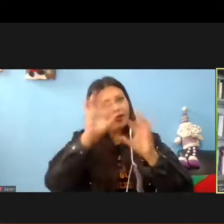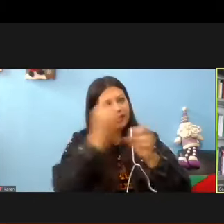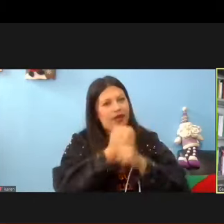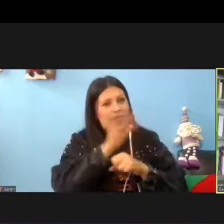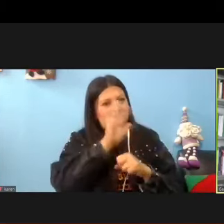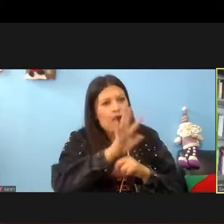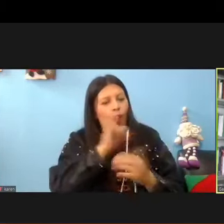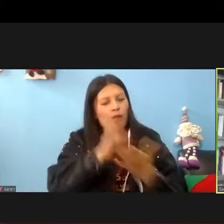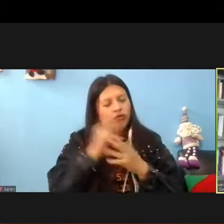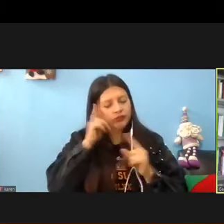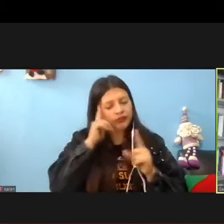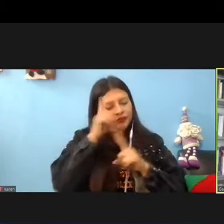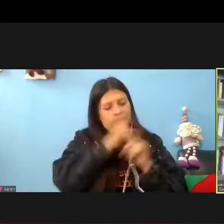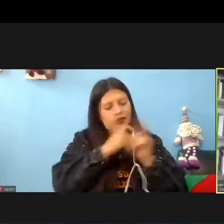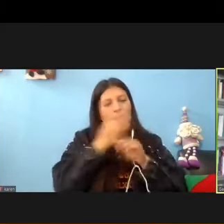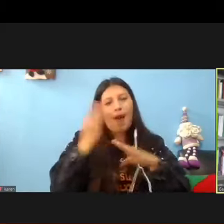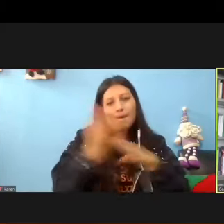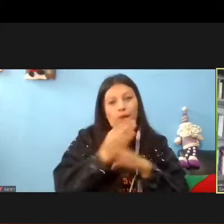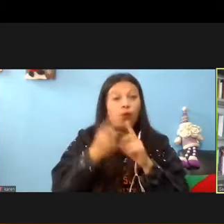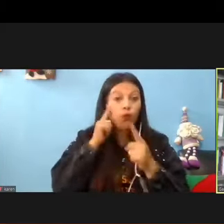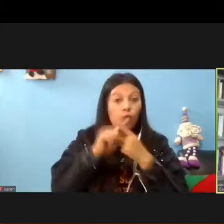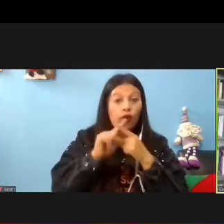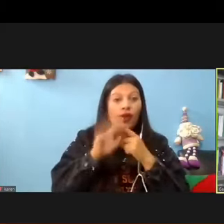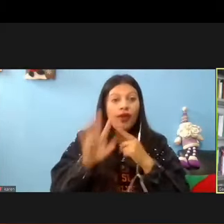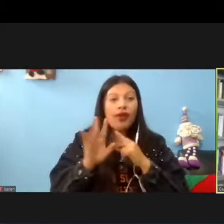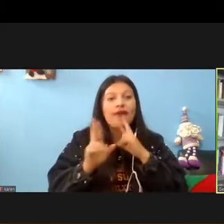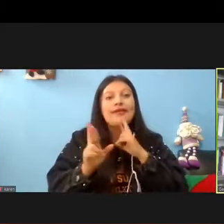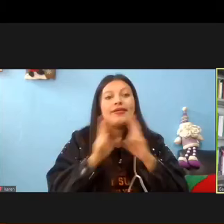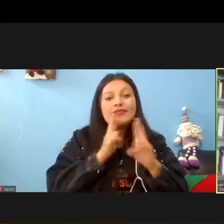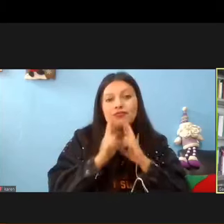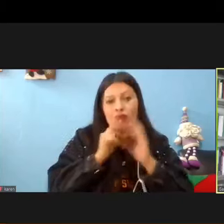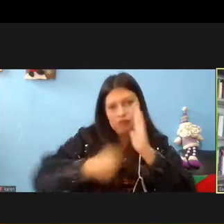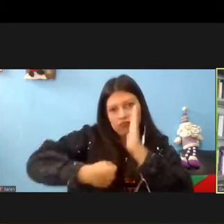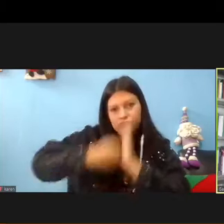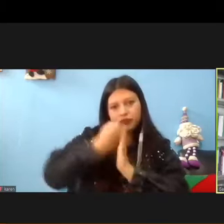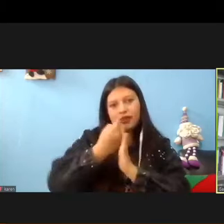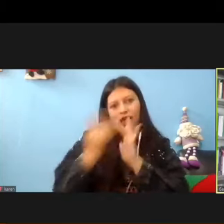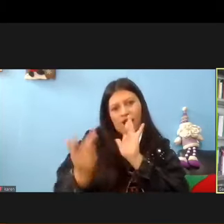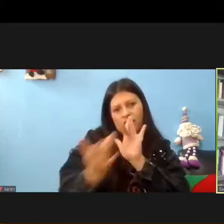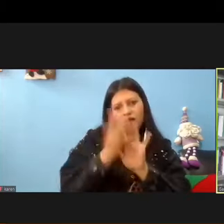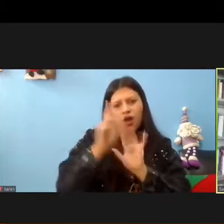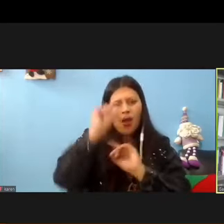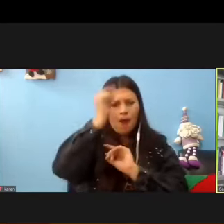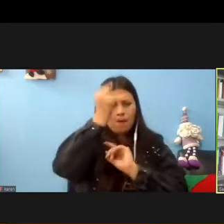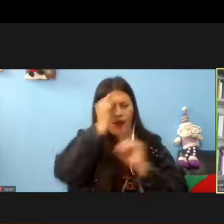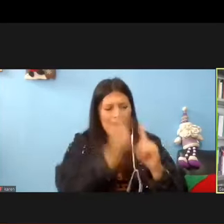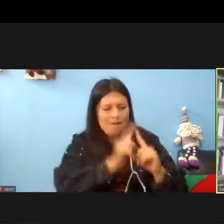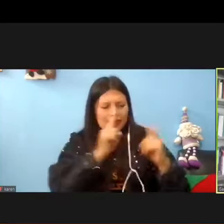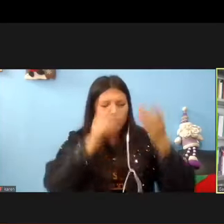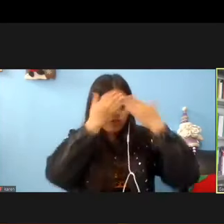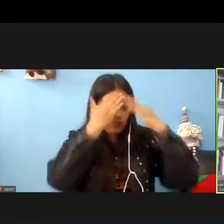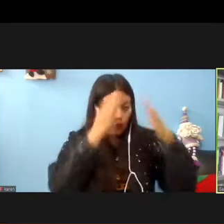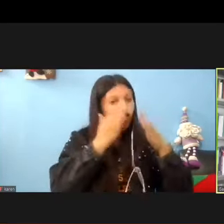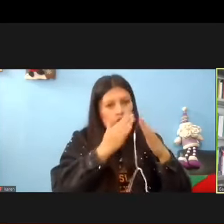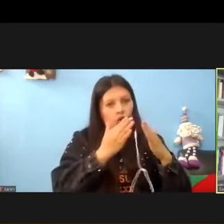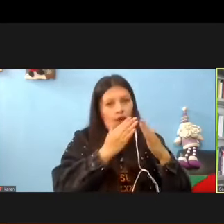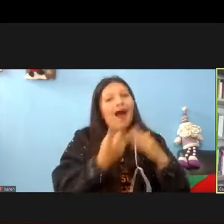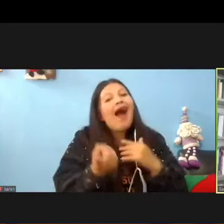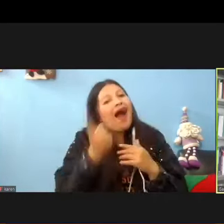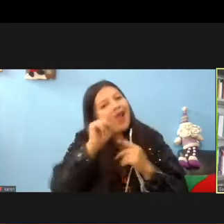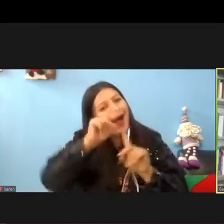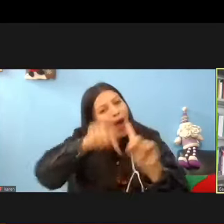esa problematización, no simplemente una relación directamente proporcional entre memoria y ampliación de democracia, sino poner en